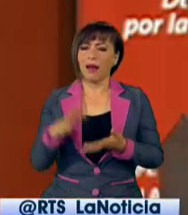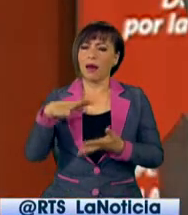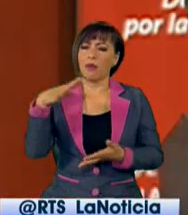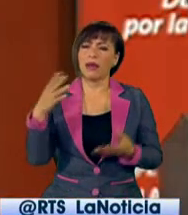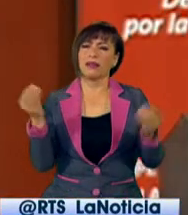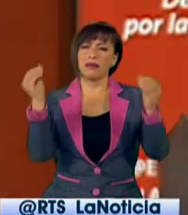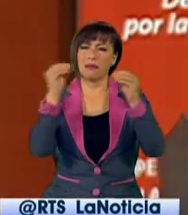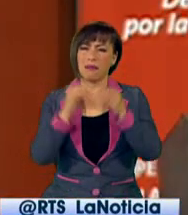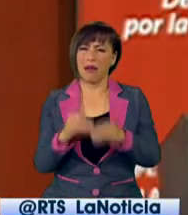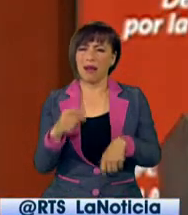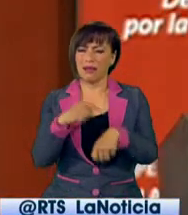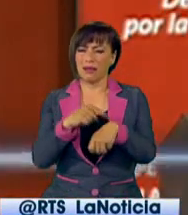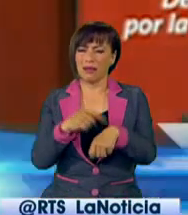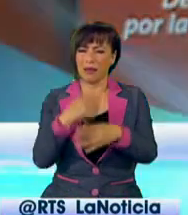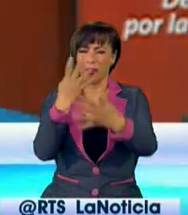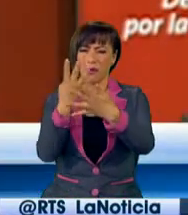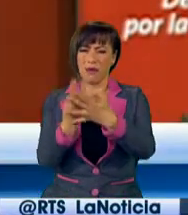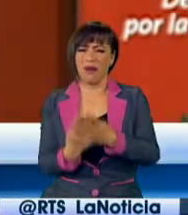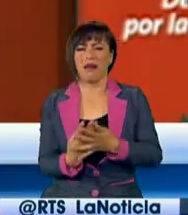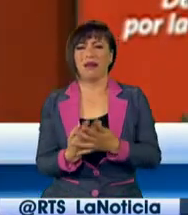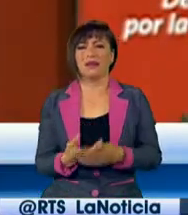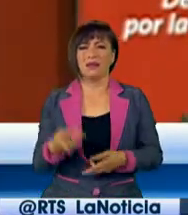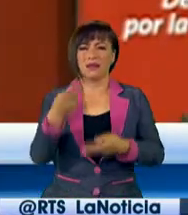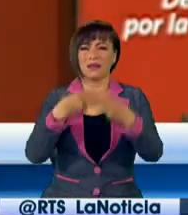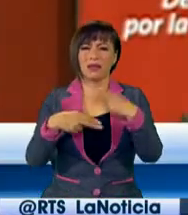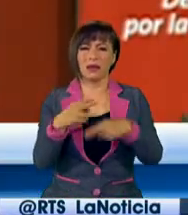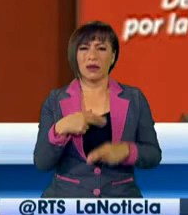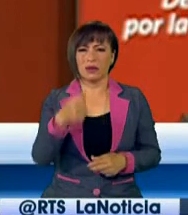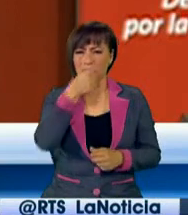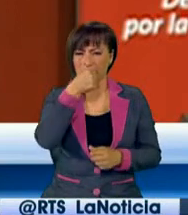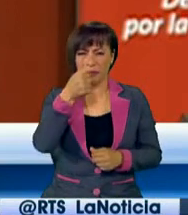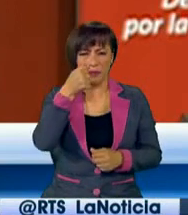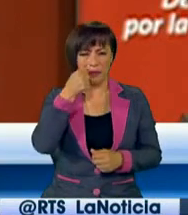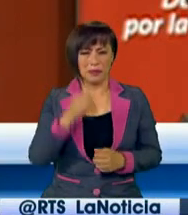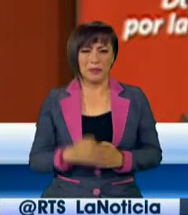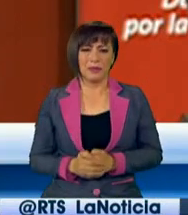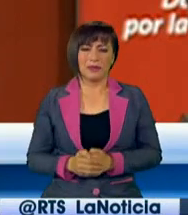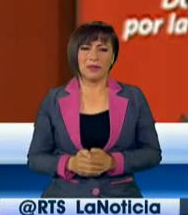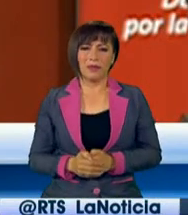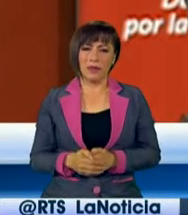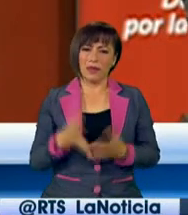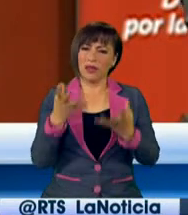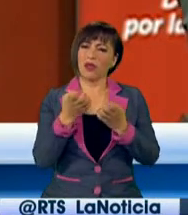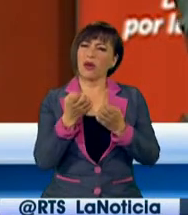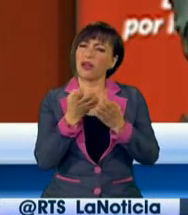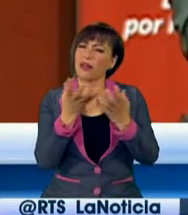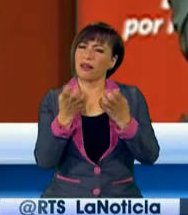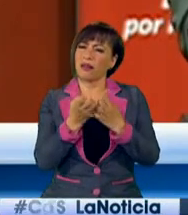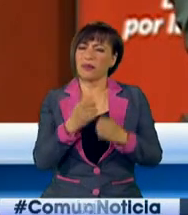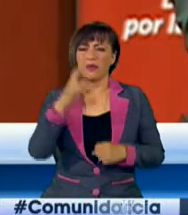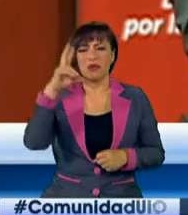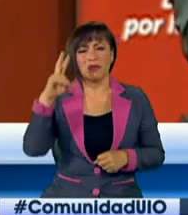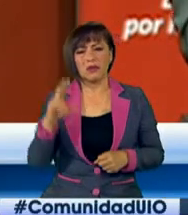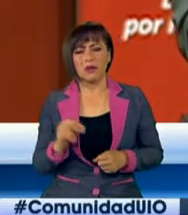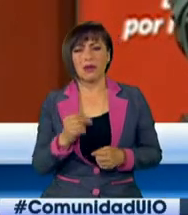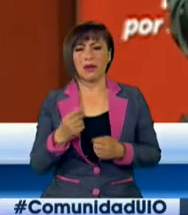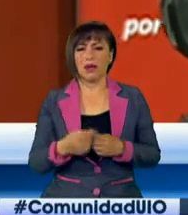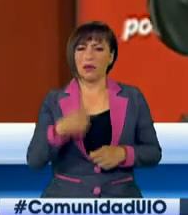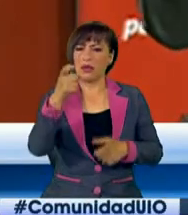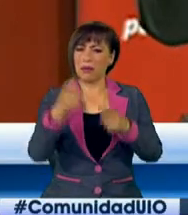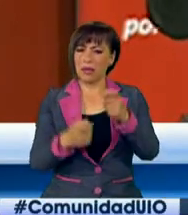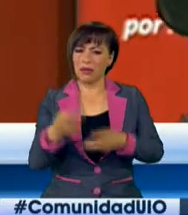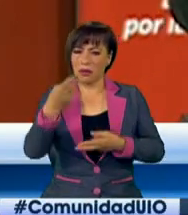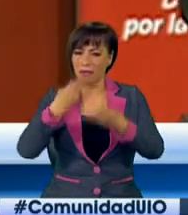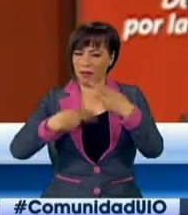grandes problemas, grandes soluciones. No podemos permitir que un microtraficante envenene